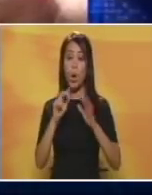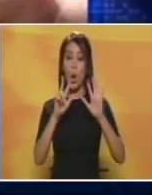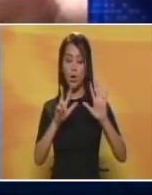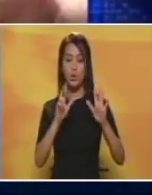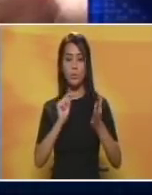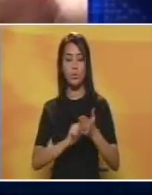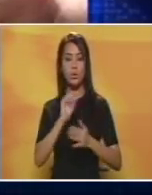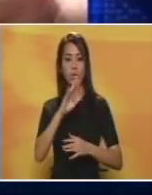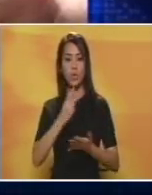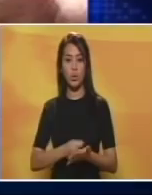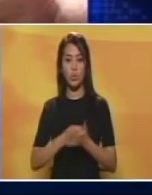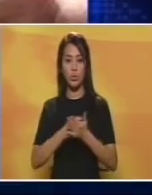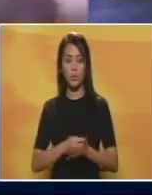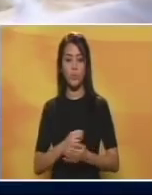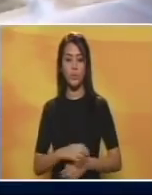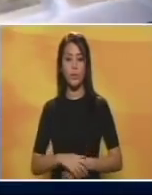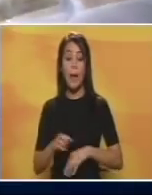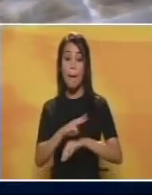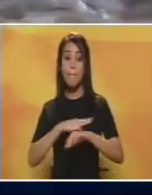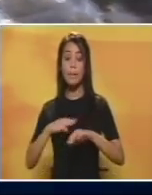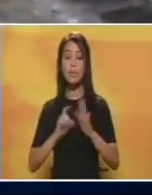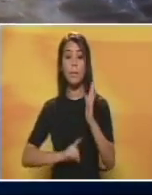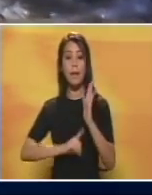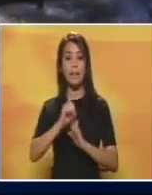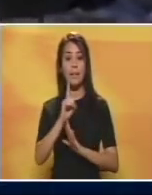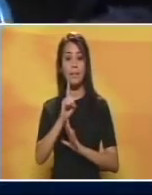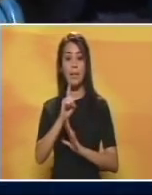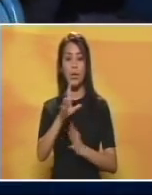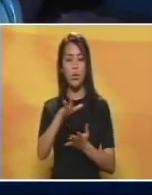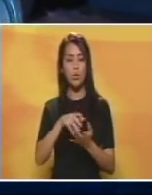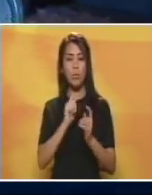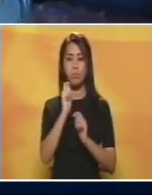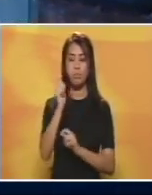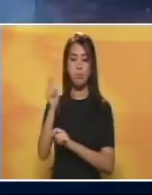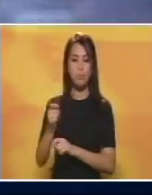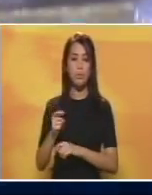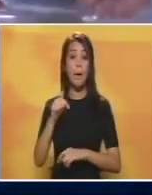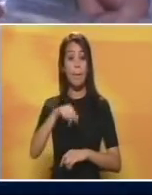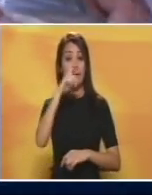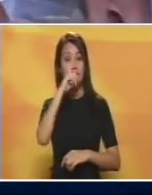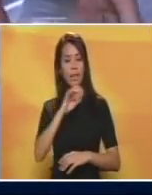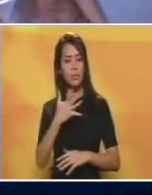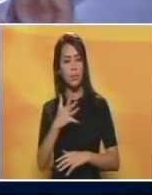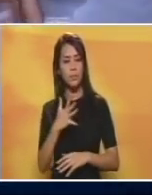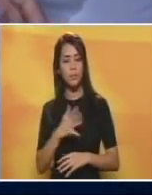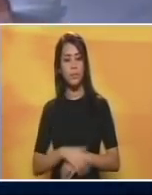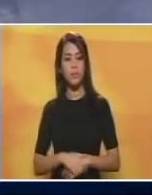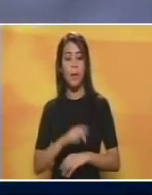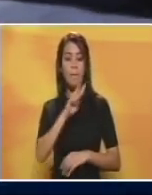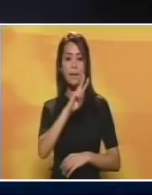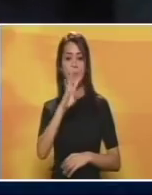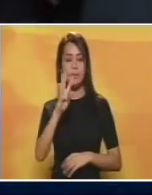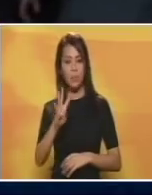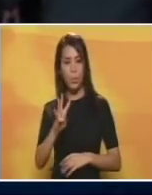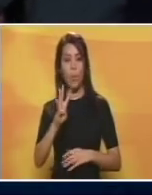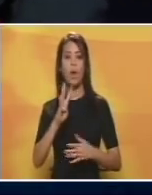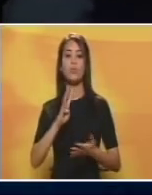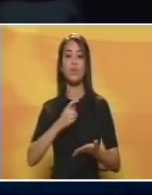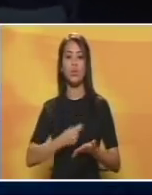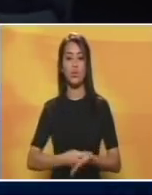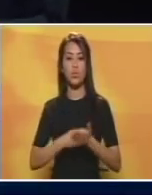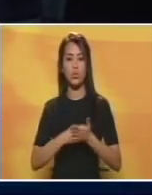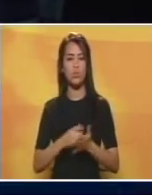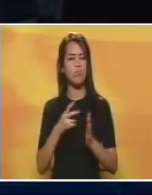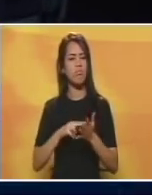8.5 toneladas, por lo que el Ministerio para el Desarrollo Minero prevé que para este año se extraigan 24 toneladas, lo